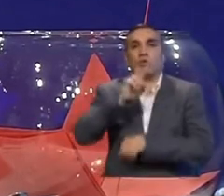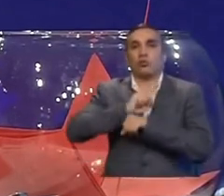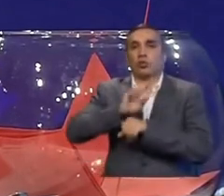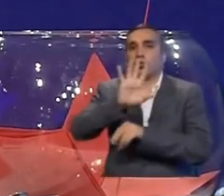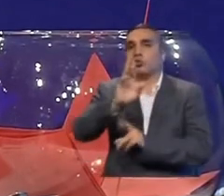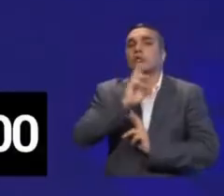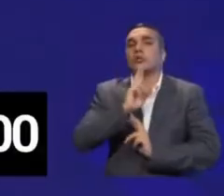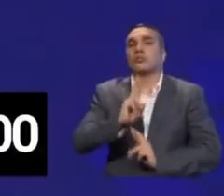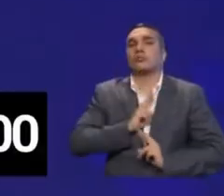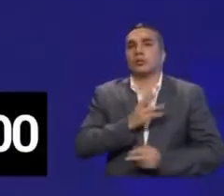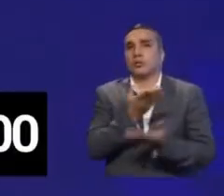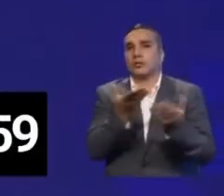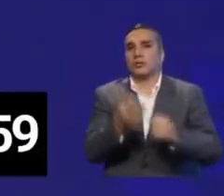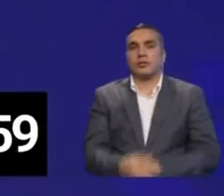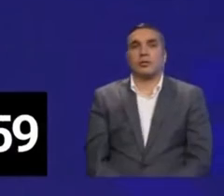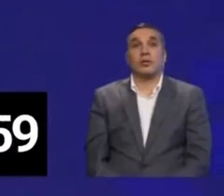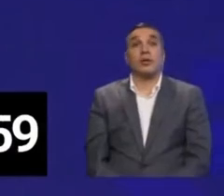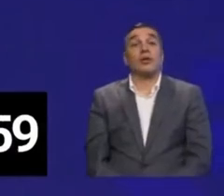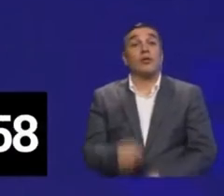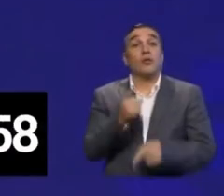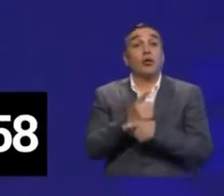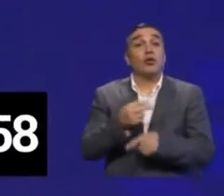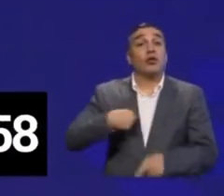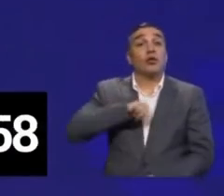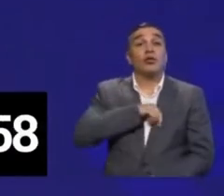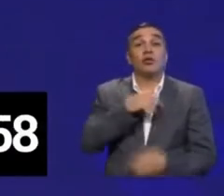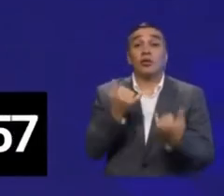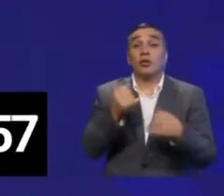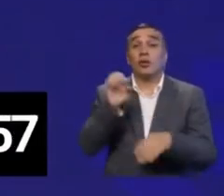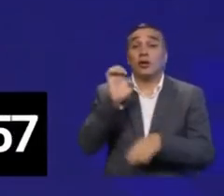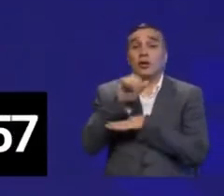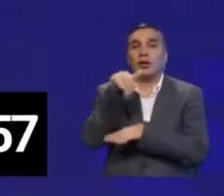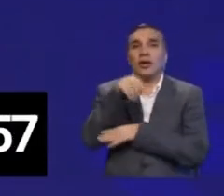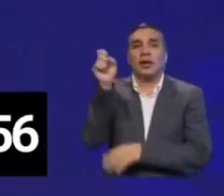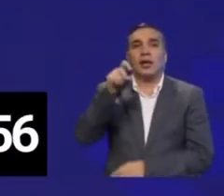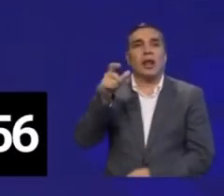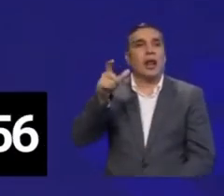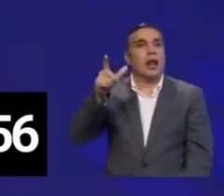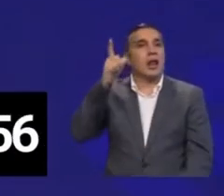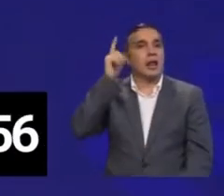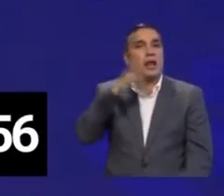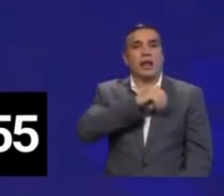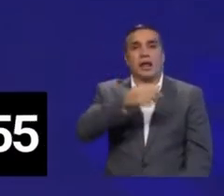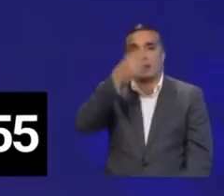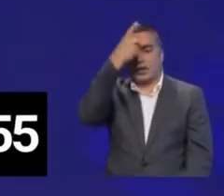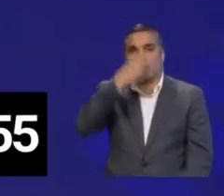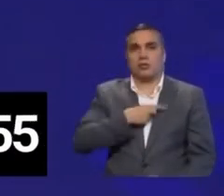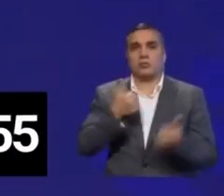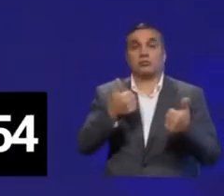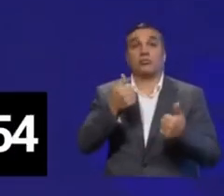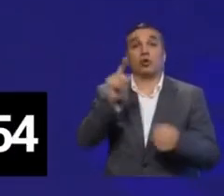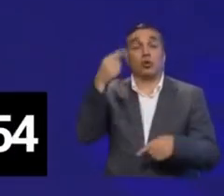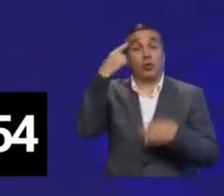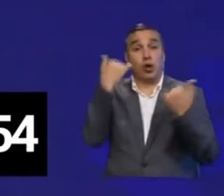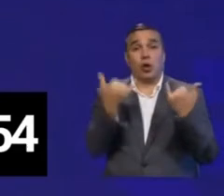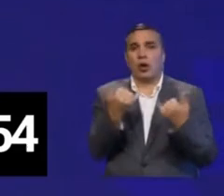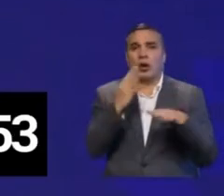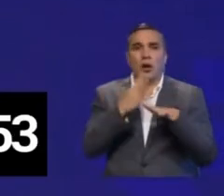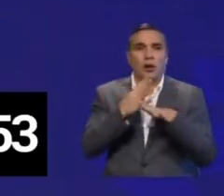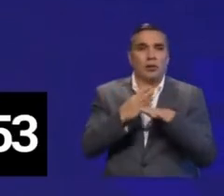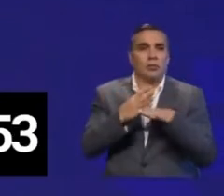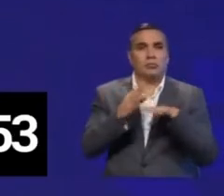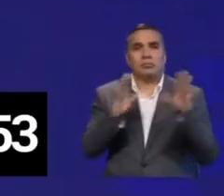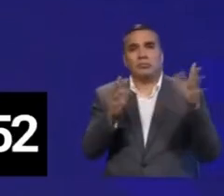respuesta. Justamente lo que necesitamos en nuestro país es liderazgo y decisión. Ya vemos que el gobierno actual nos está hablando de alrededor